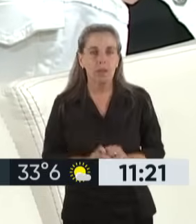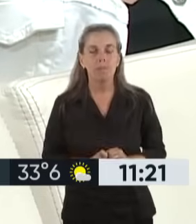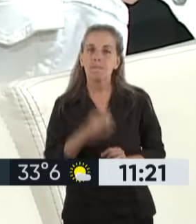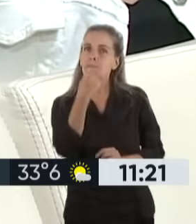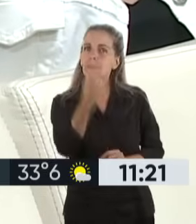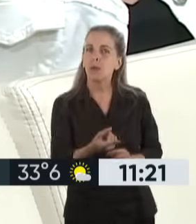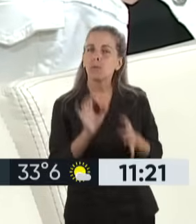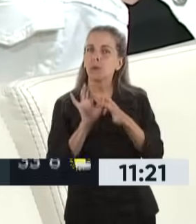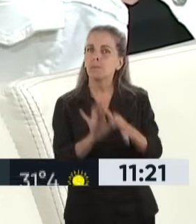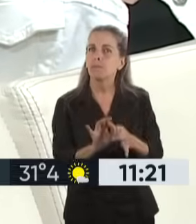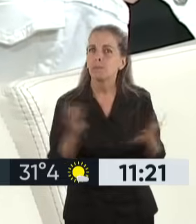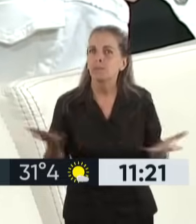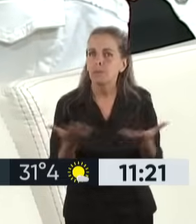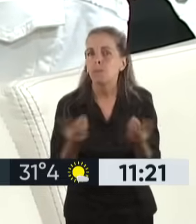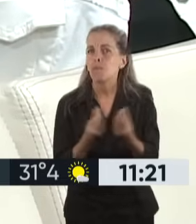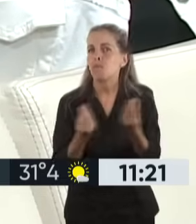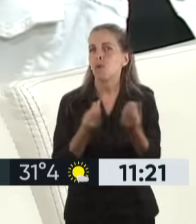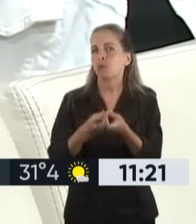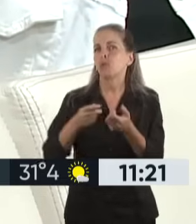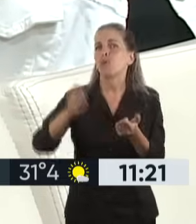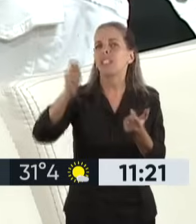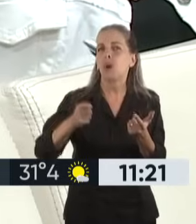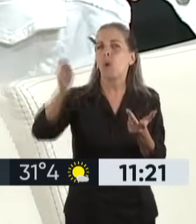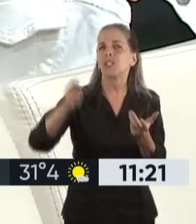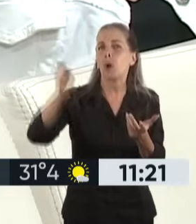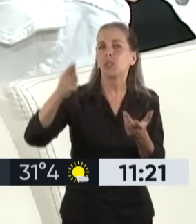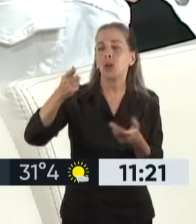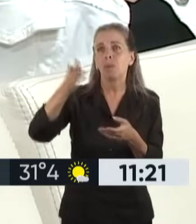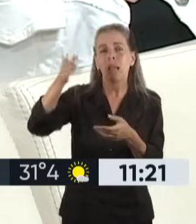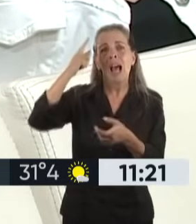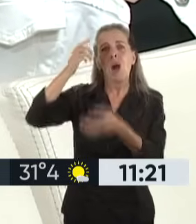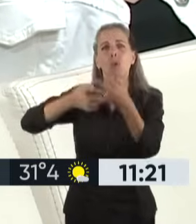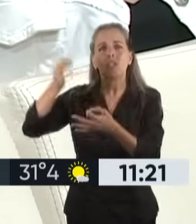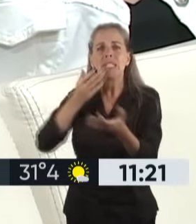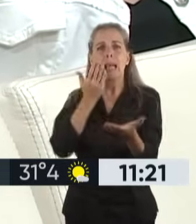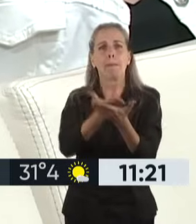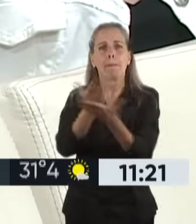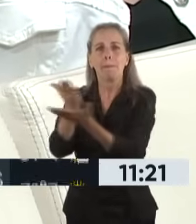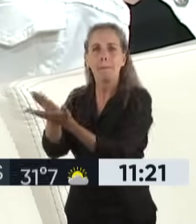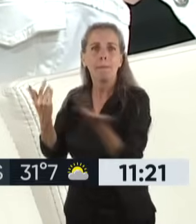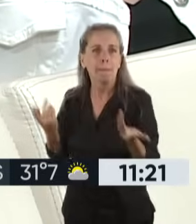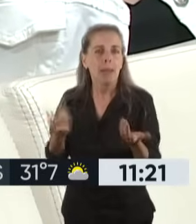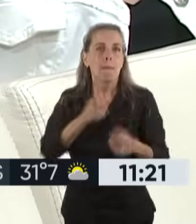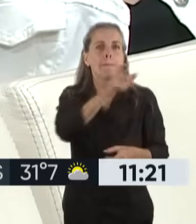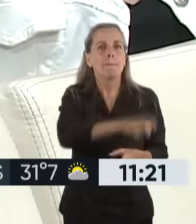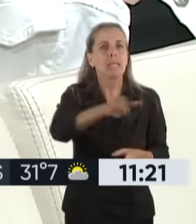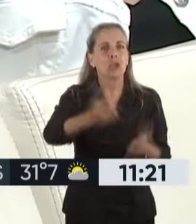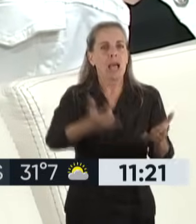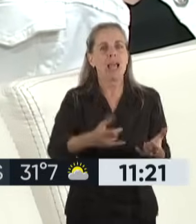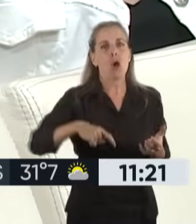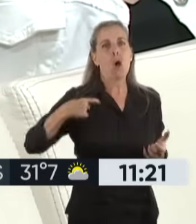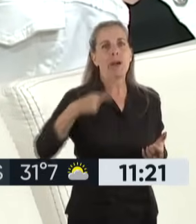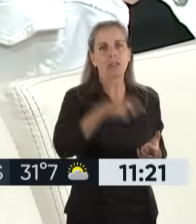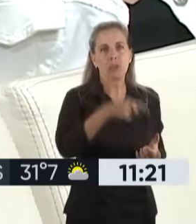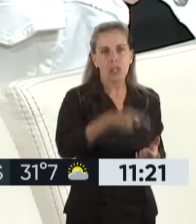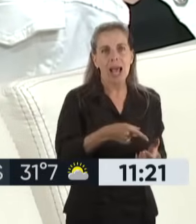ver con la cantidad de causas que está habiendo en la justicia y presentaciones judiciales de distintos usuarios de obras sociales que están